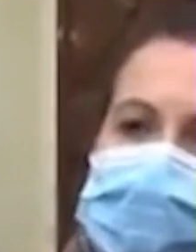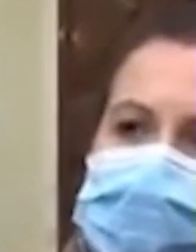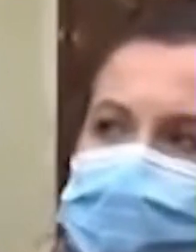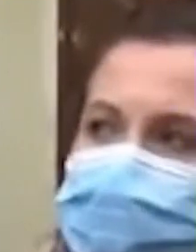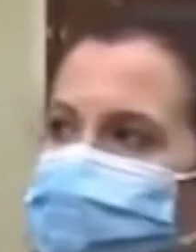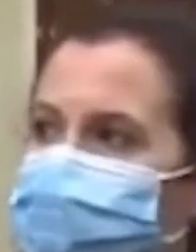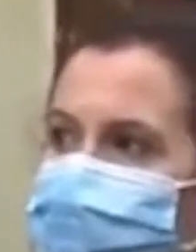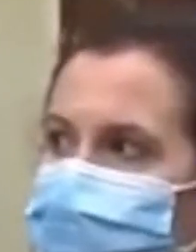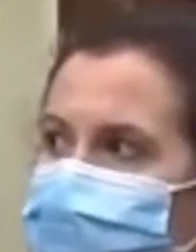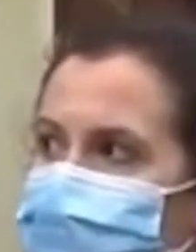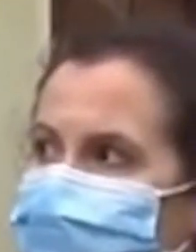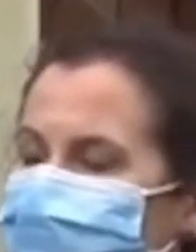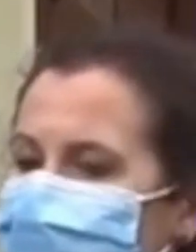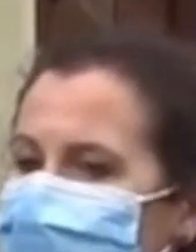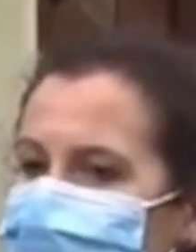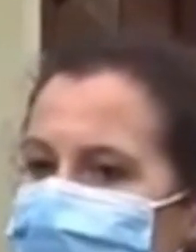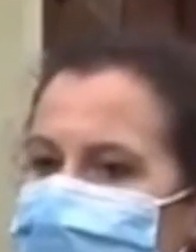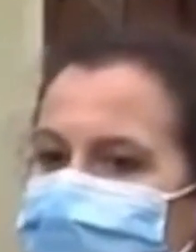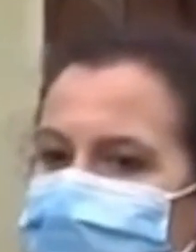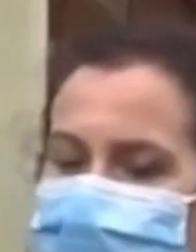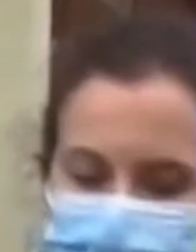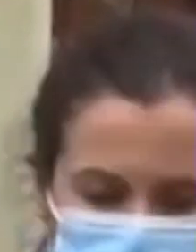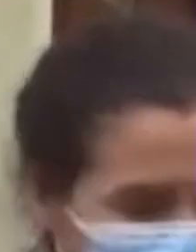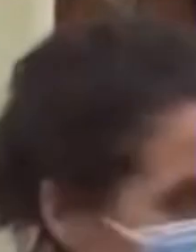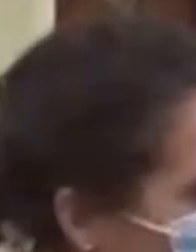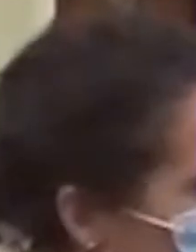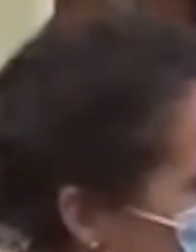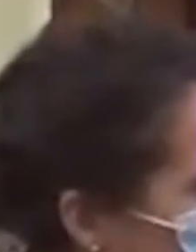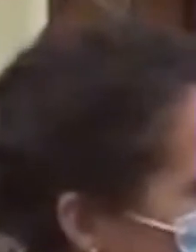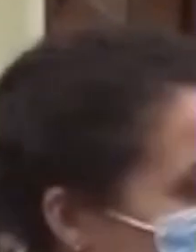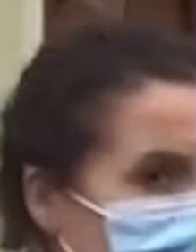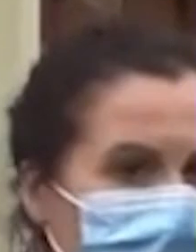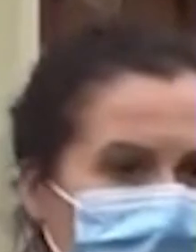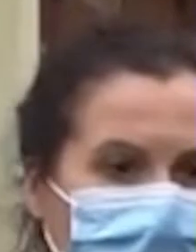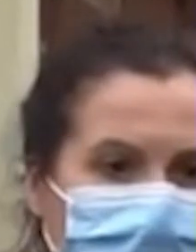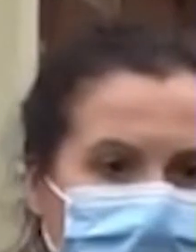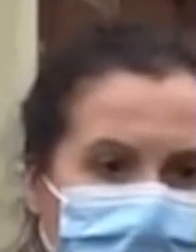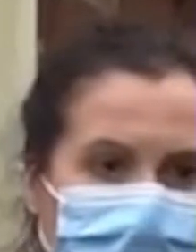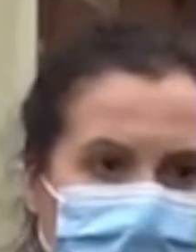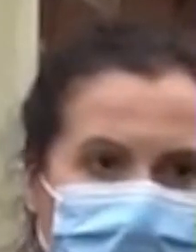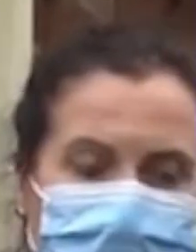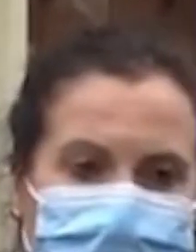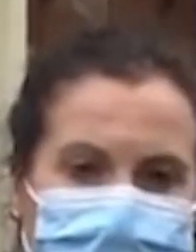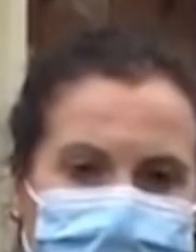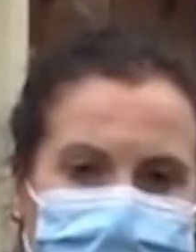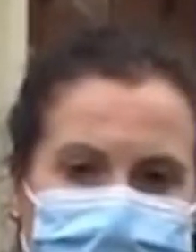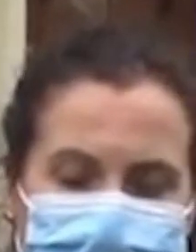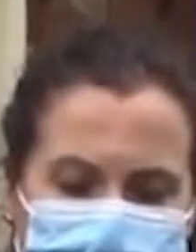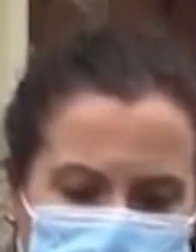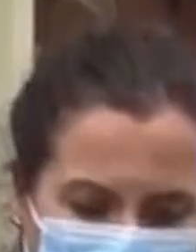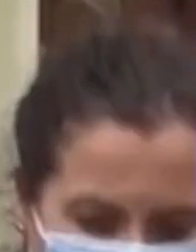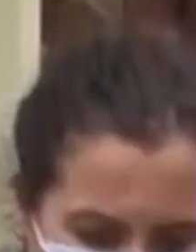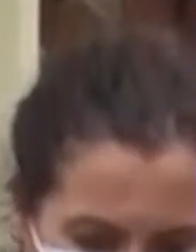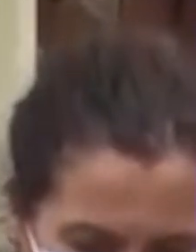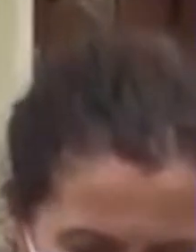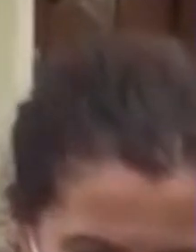NISDE, porque NISDE contaba, como yo decía antes, ¿no?, con decir, bueno, nos dirán que sí, que harán todo lo posible, pero que tampoco se puede hacer mucho y ya está. Pero es que ya no